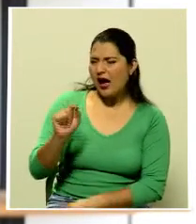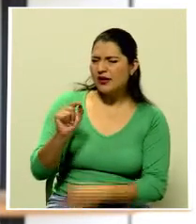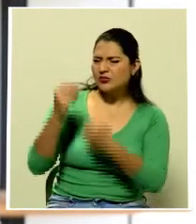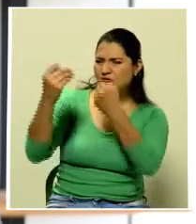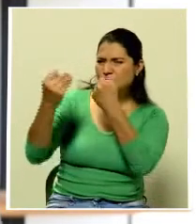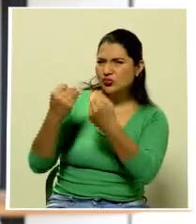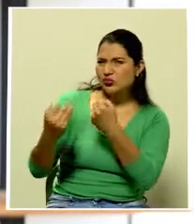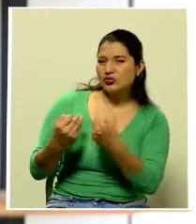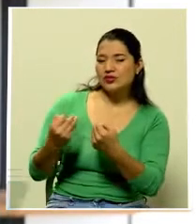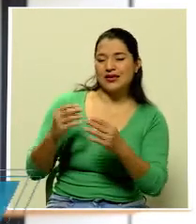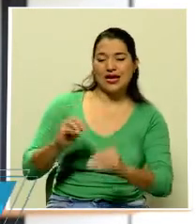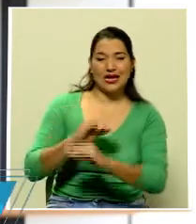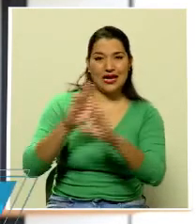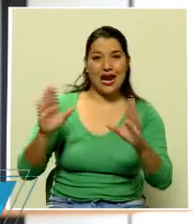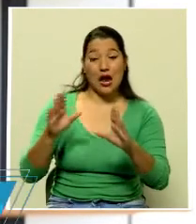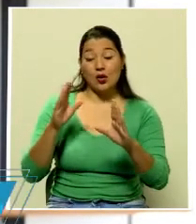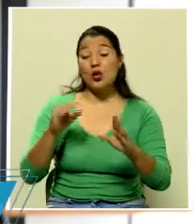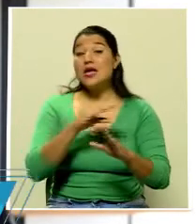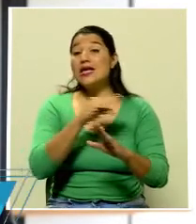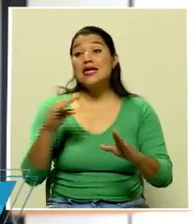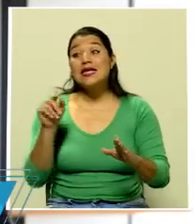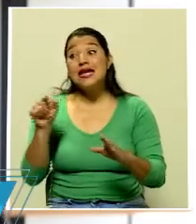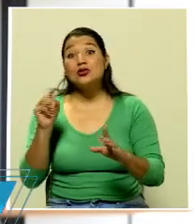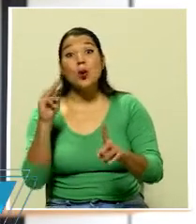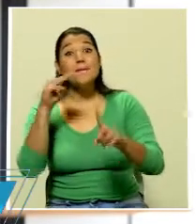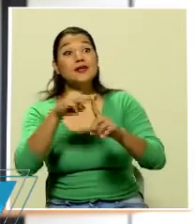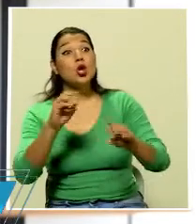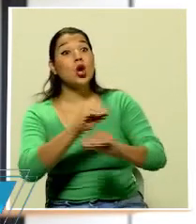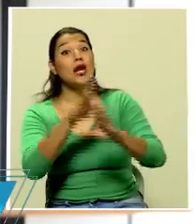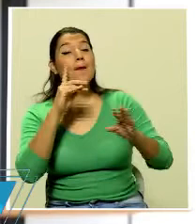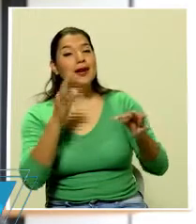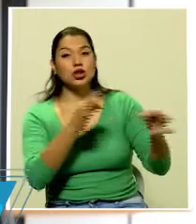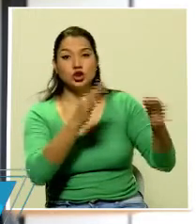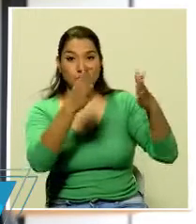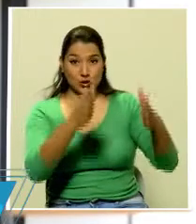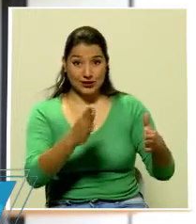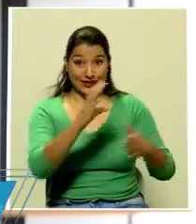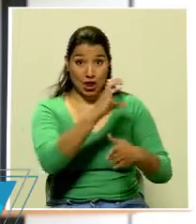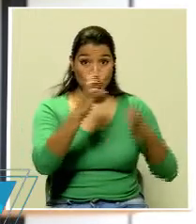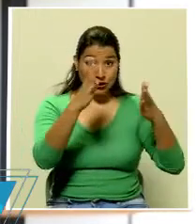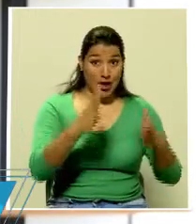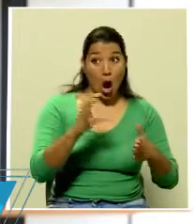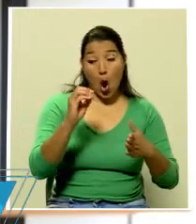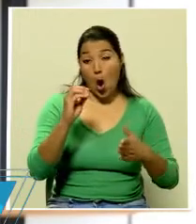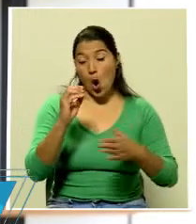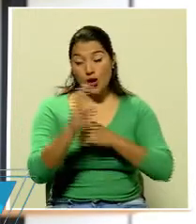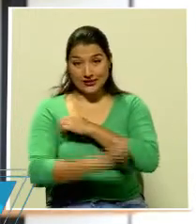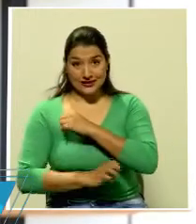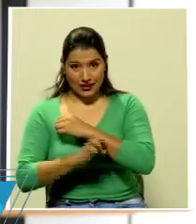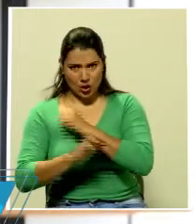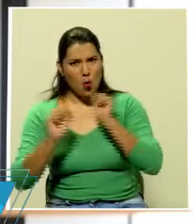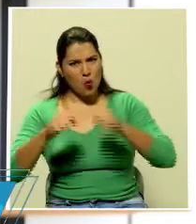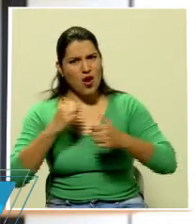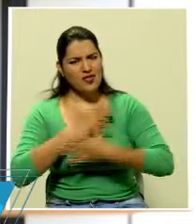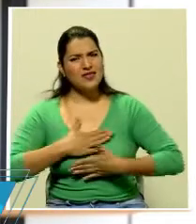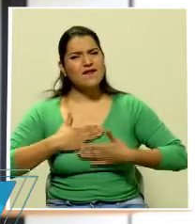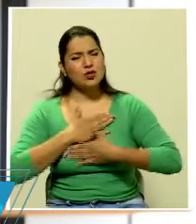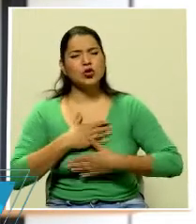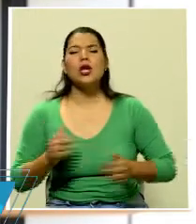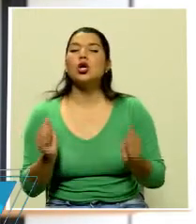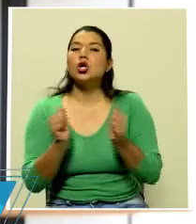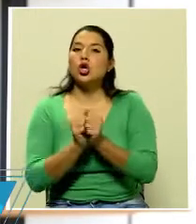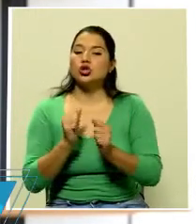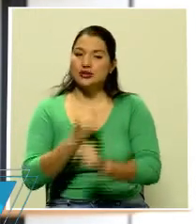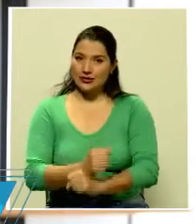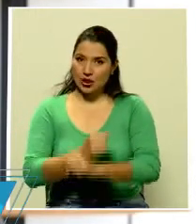muy clara a los turistas locales e internacionales de que pueden disfrutar de manera segura en los establecimientos